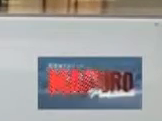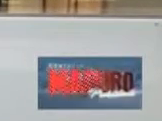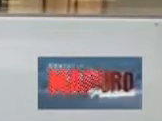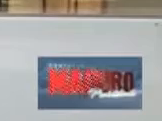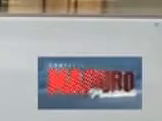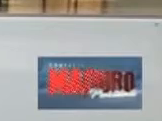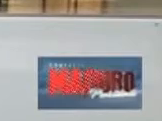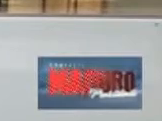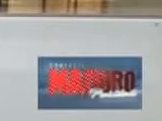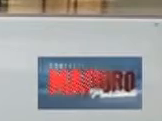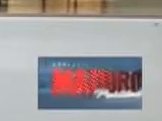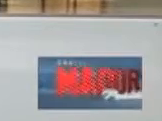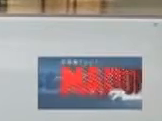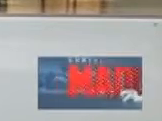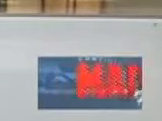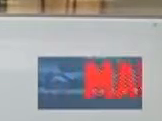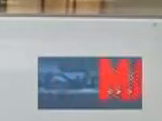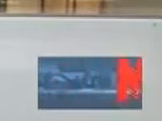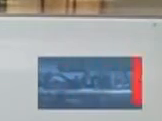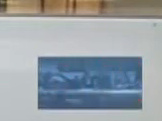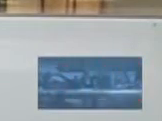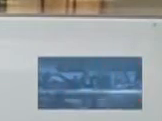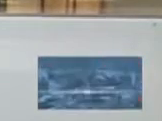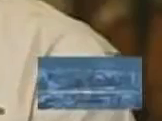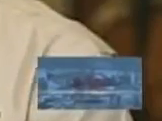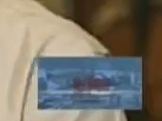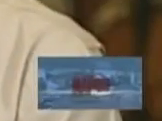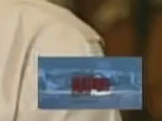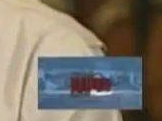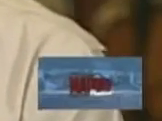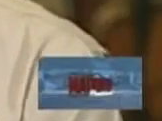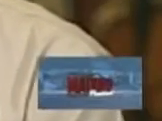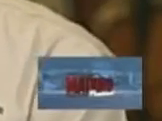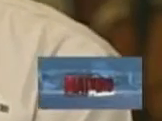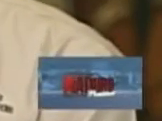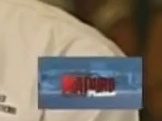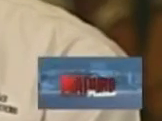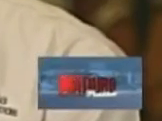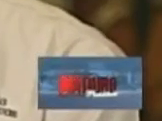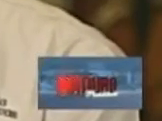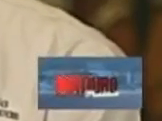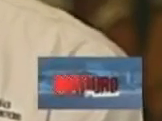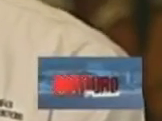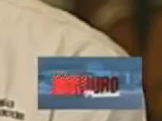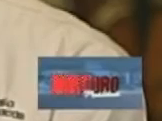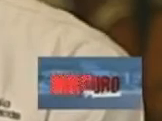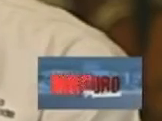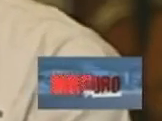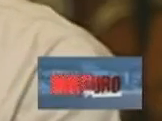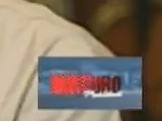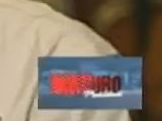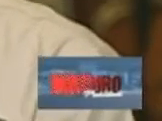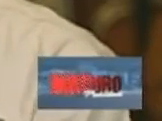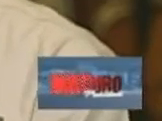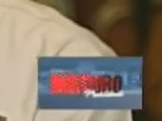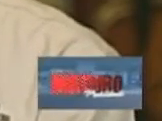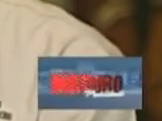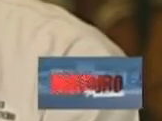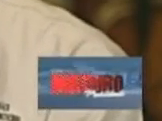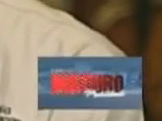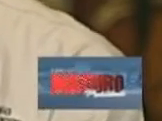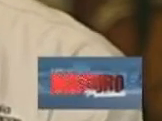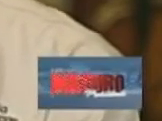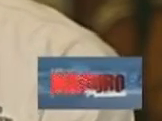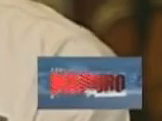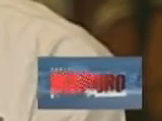comentar y orientar camarada Jorge rodrígue cómo está presidente de verdad que ha sido un programa que es la antítesis de lo que hemos